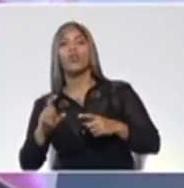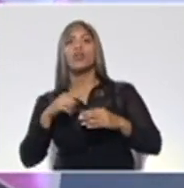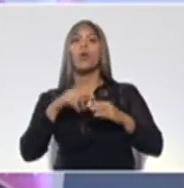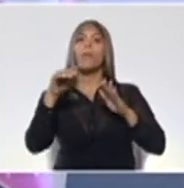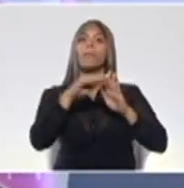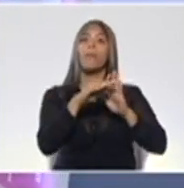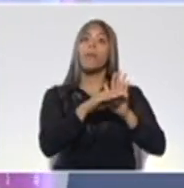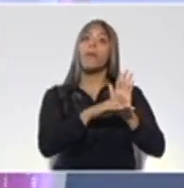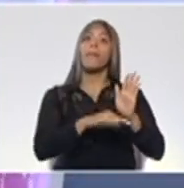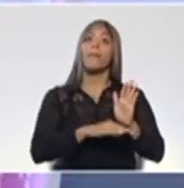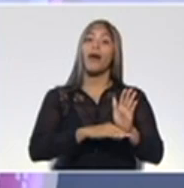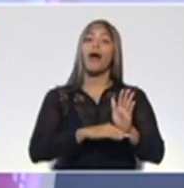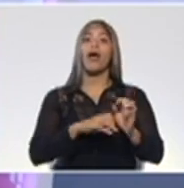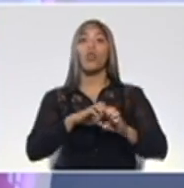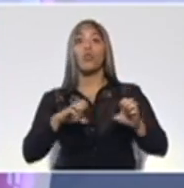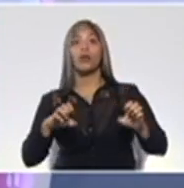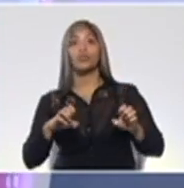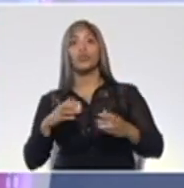en